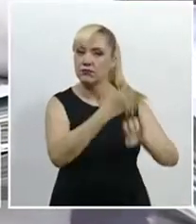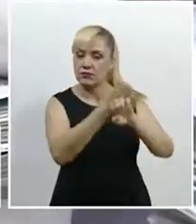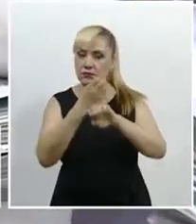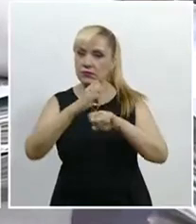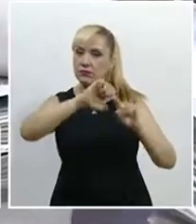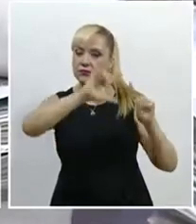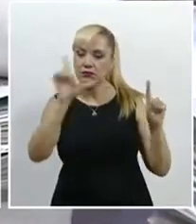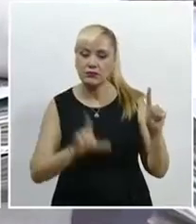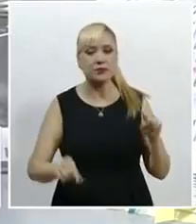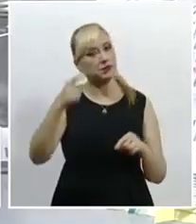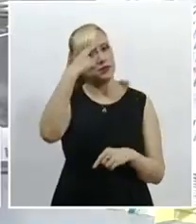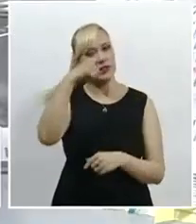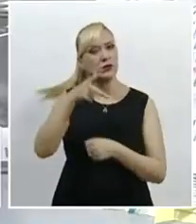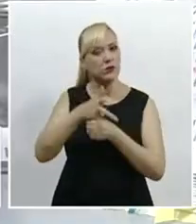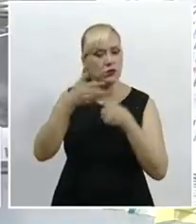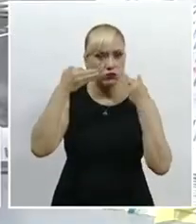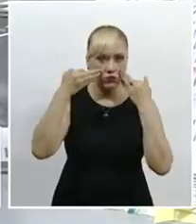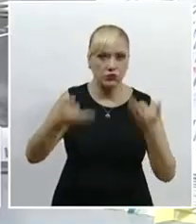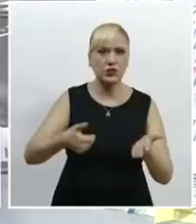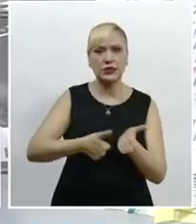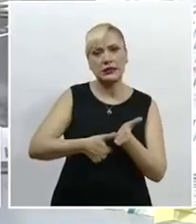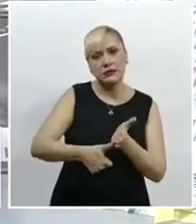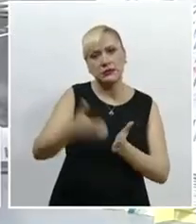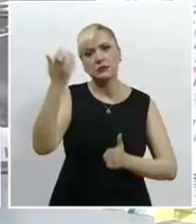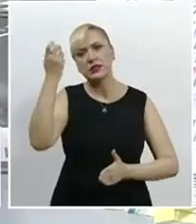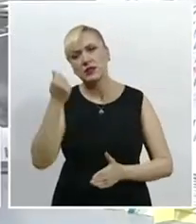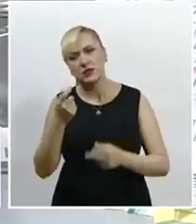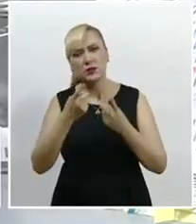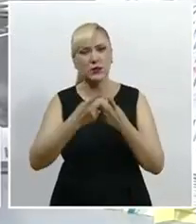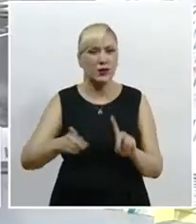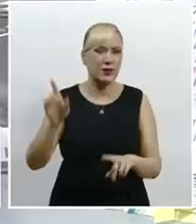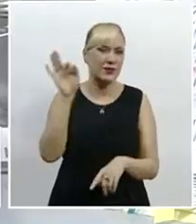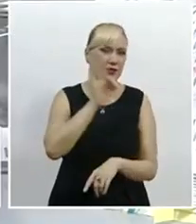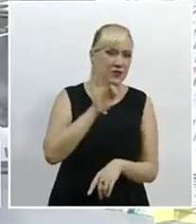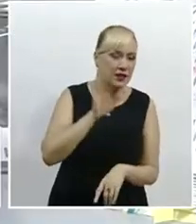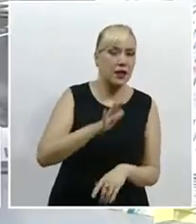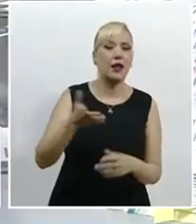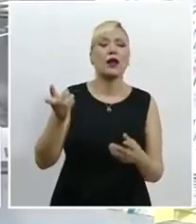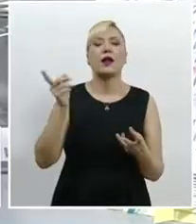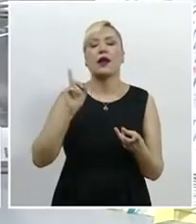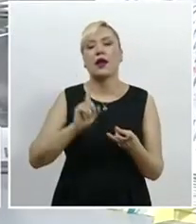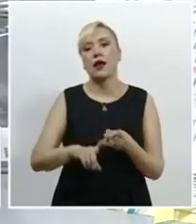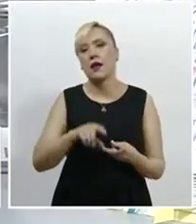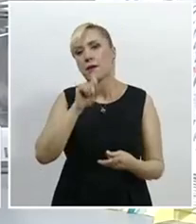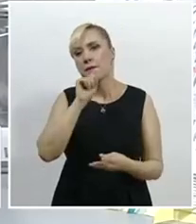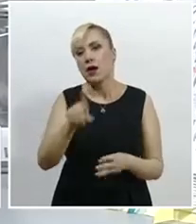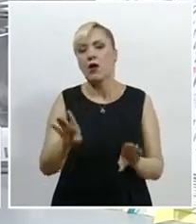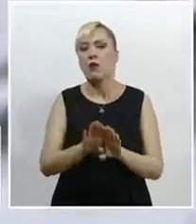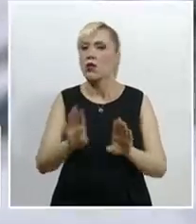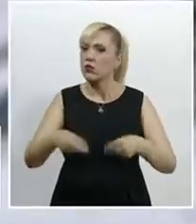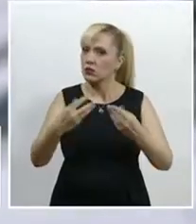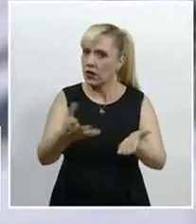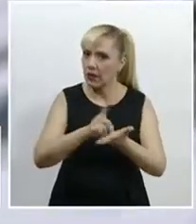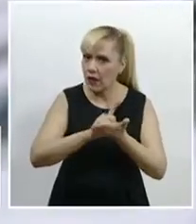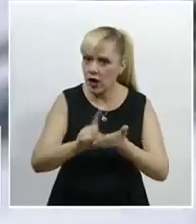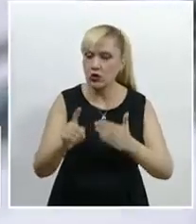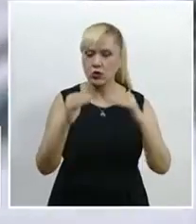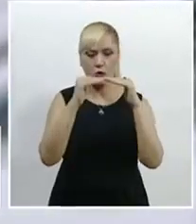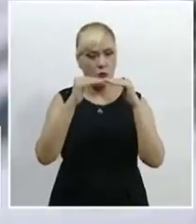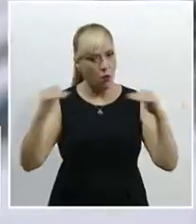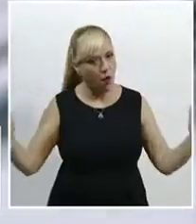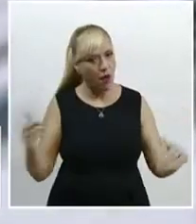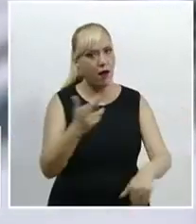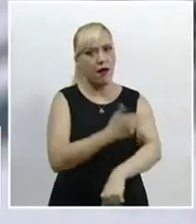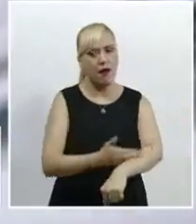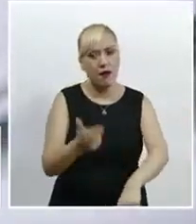los procedimientos civiles y familiares, así como los principios de concentración, continuidad, contradicción e igualdad procesal, entre